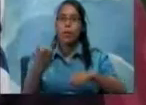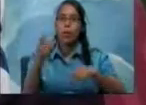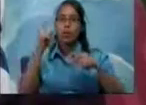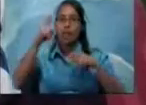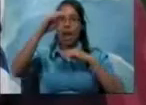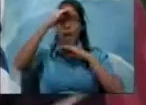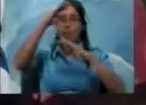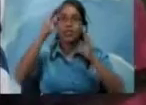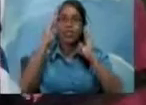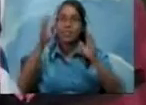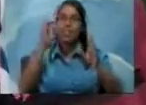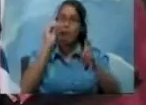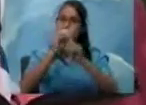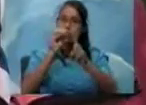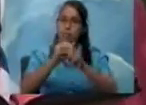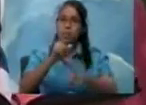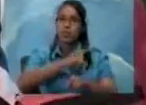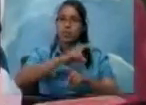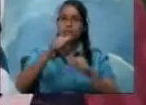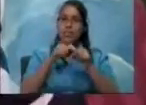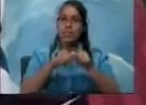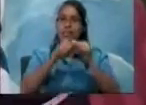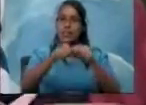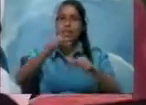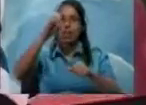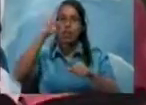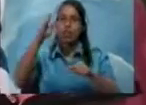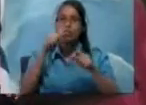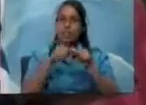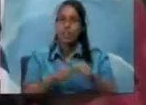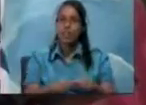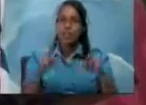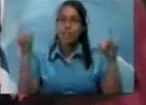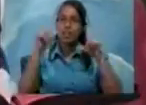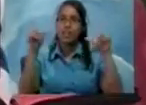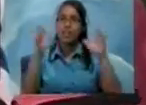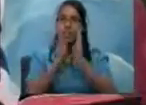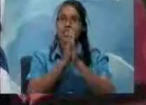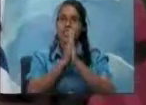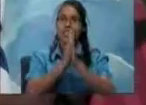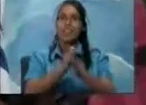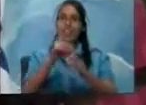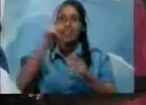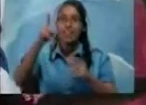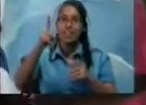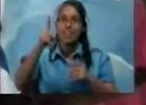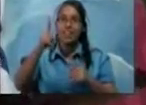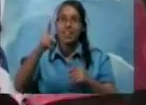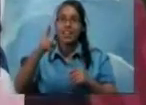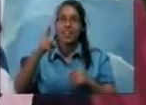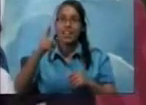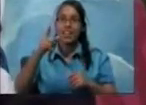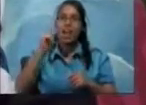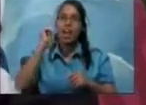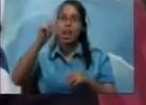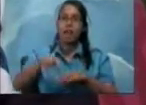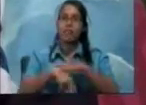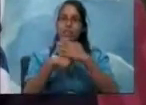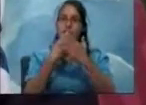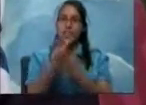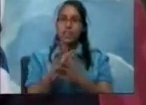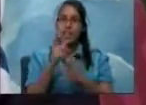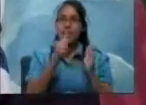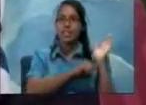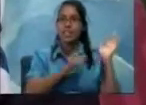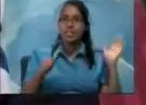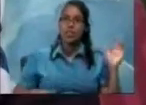atendí seguí al matutino seguí seguí seguí a a la vigilia el